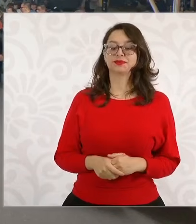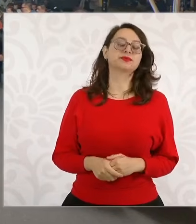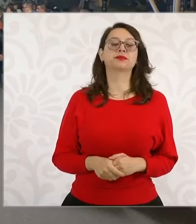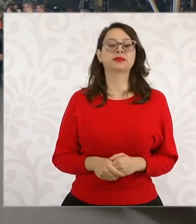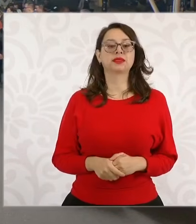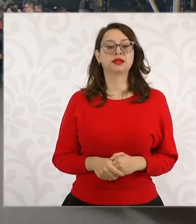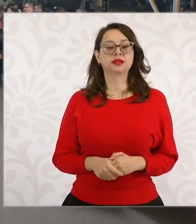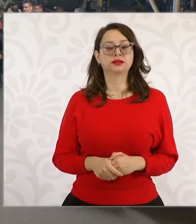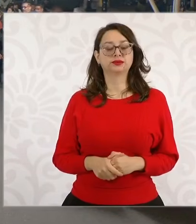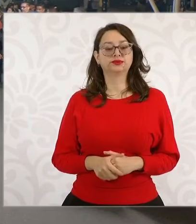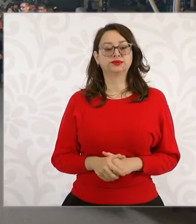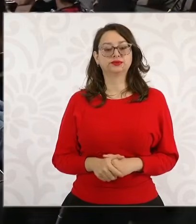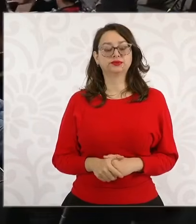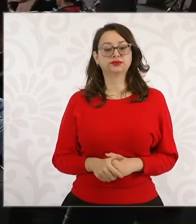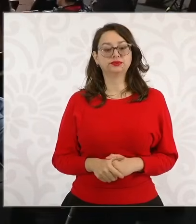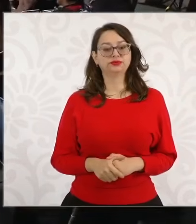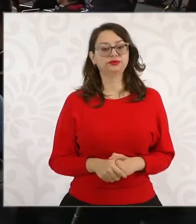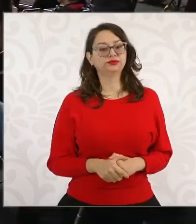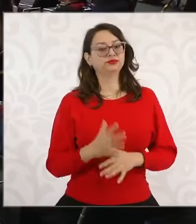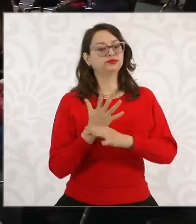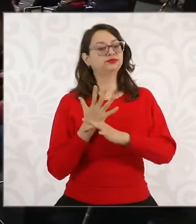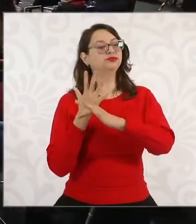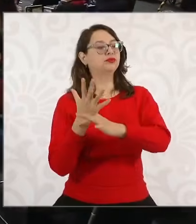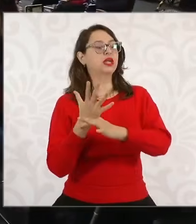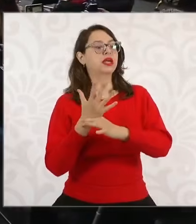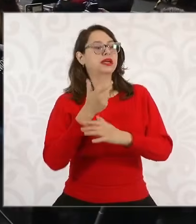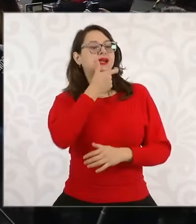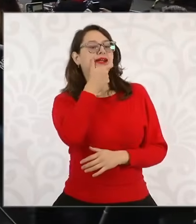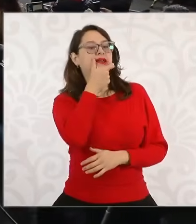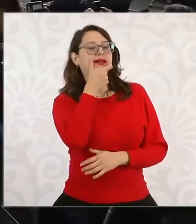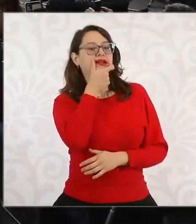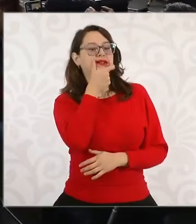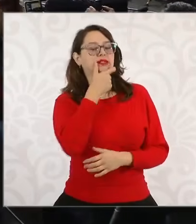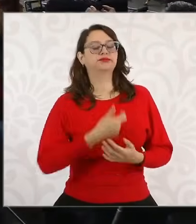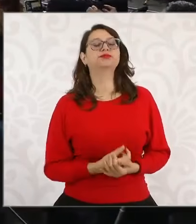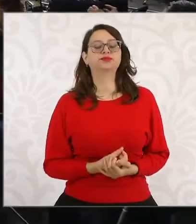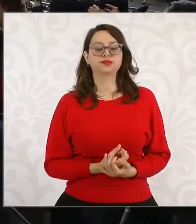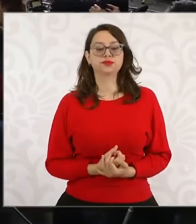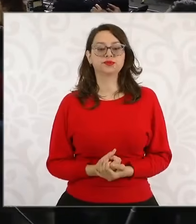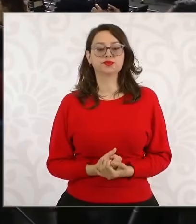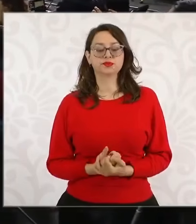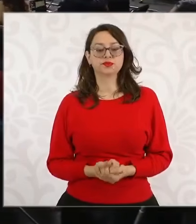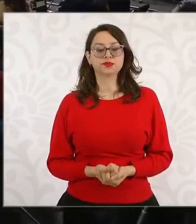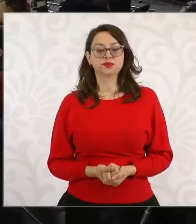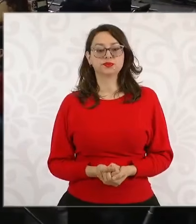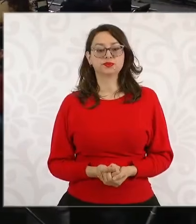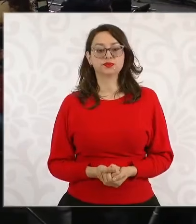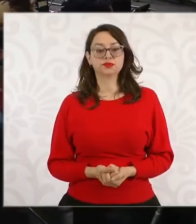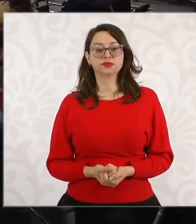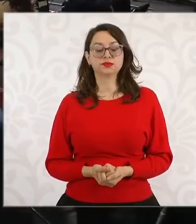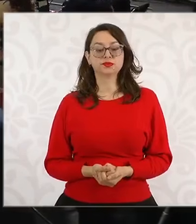Good morning, President Sheinbaum. Clinton Somerville from the BBC. I've spent the last week in Sinaloa, where despite an